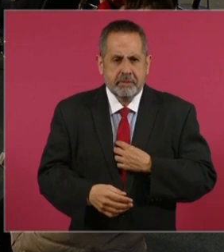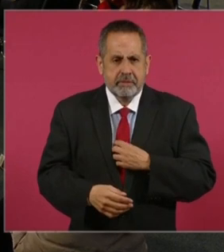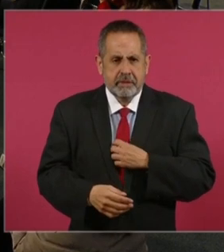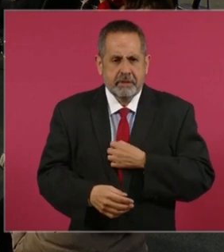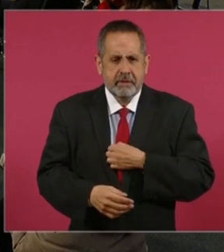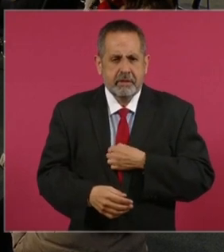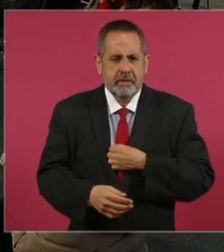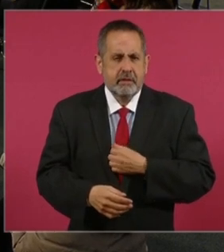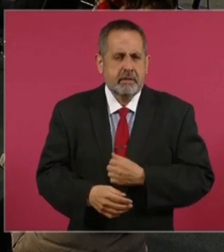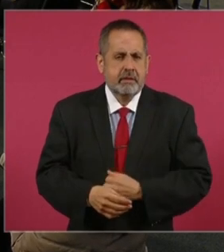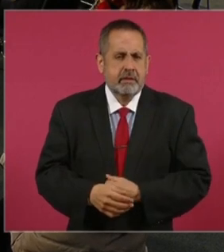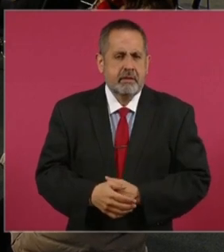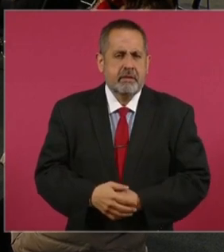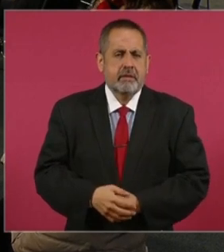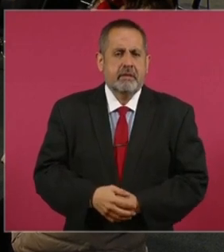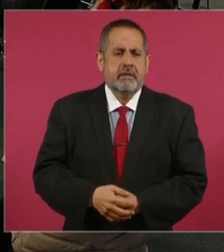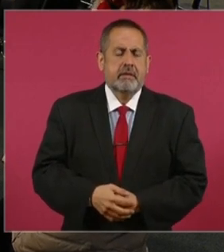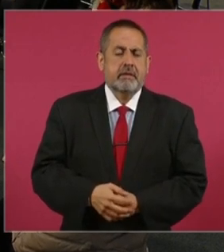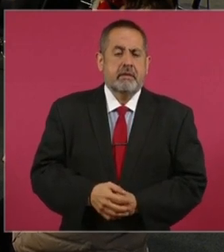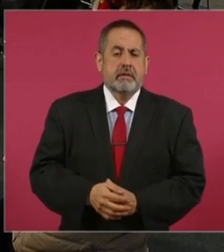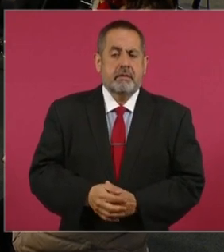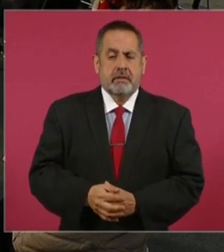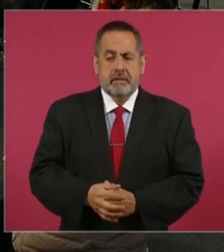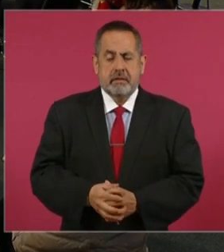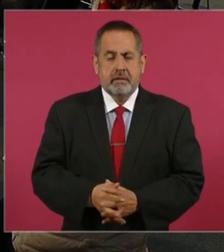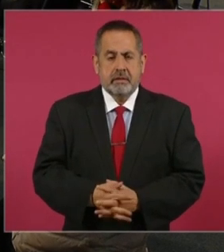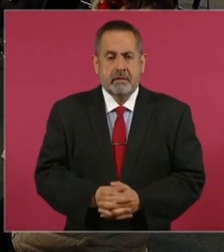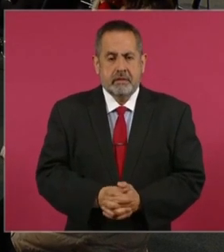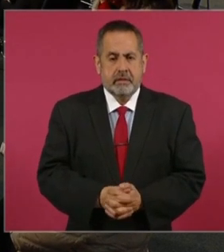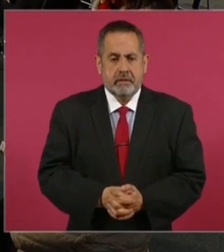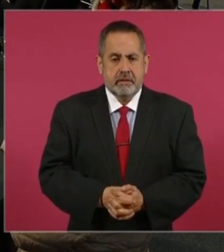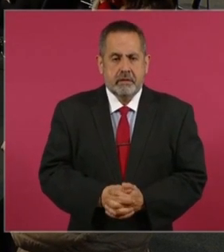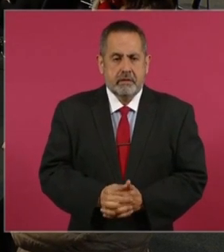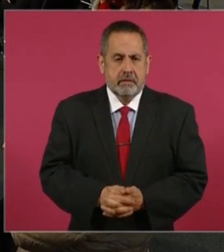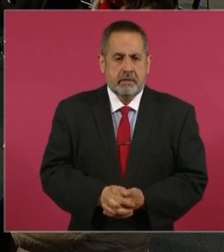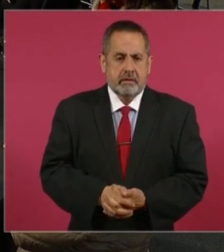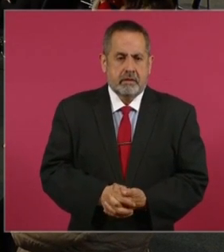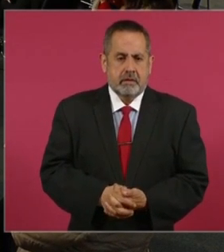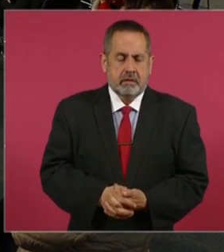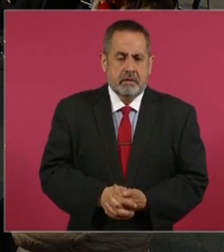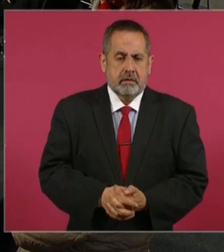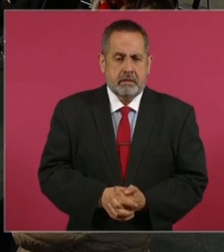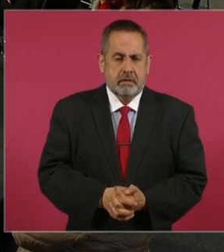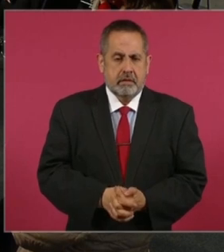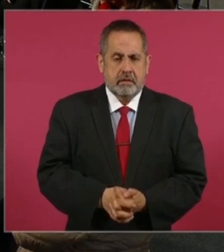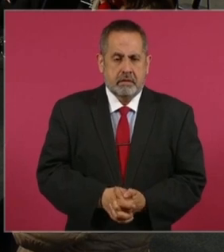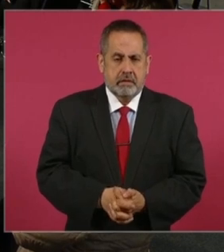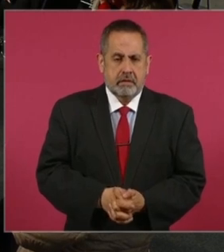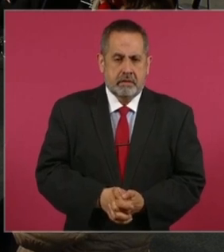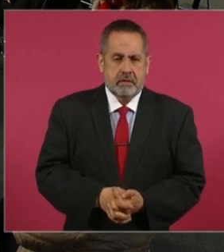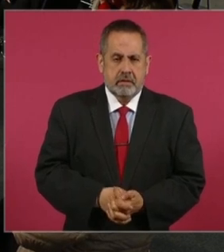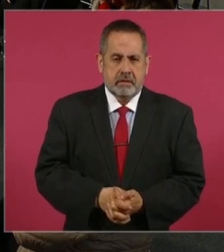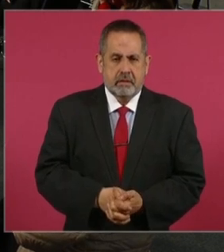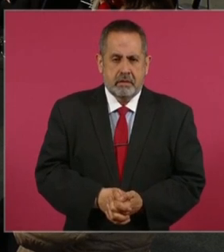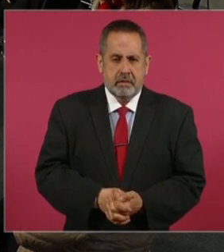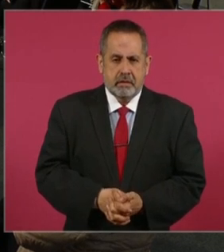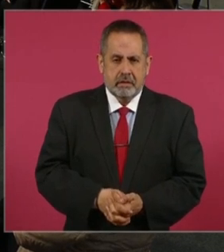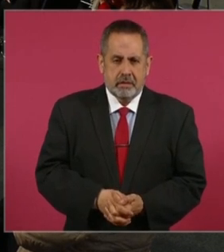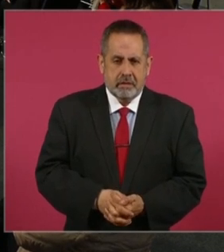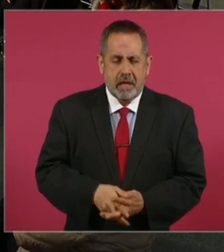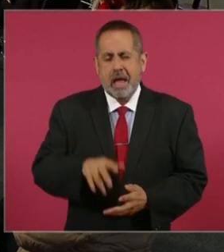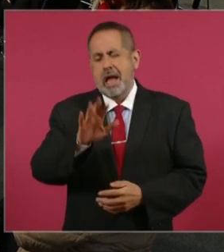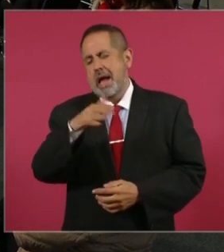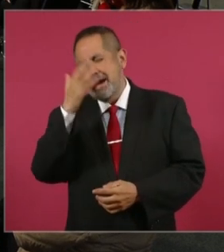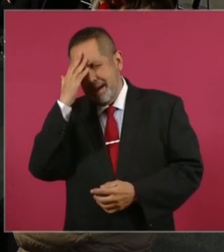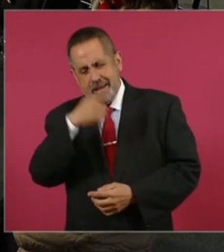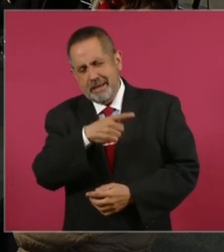Ese que ha atacado mucho la política del gobierno. ¿Cuál es? Mike Vigil o Vigil. Ah, Vigil, sí, ese